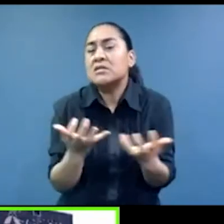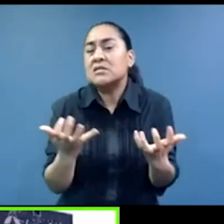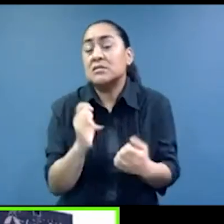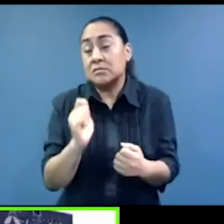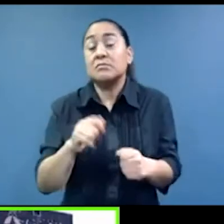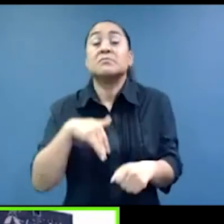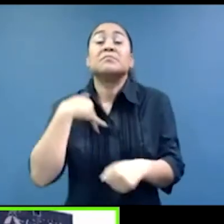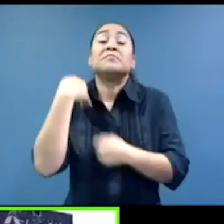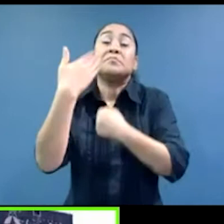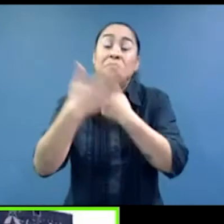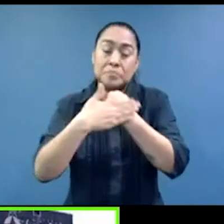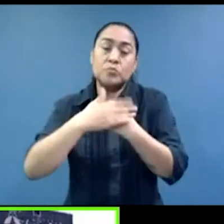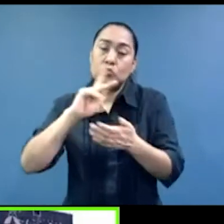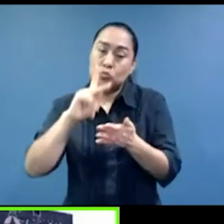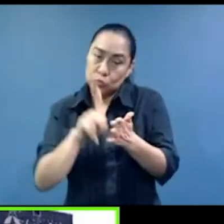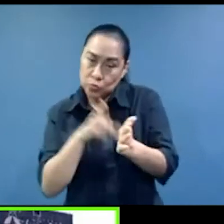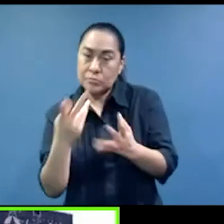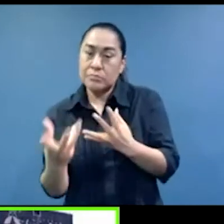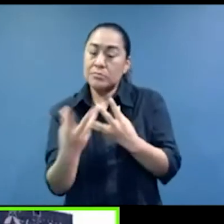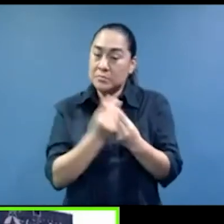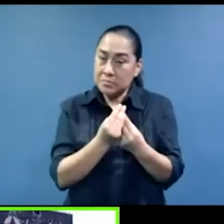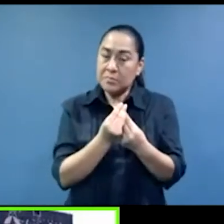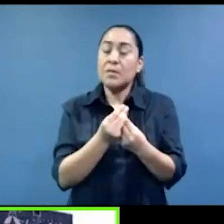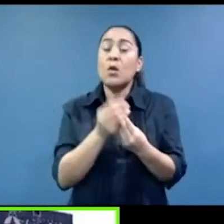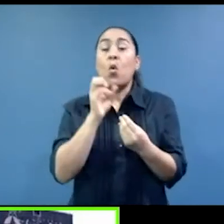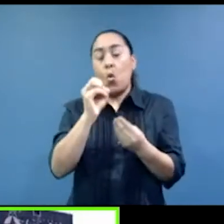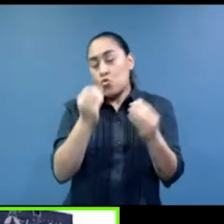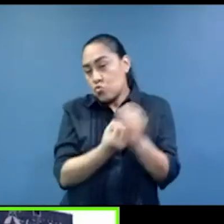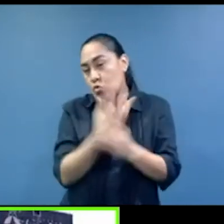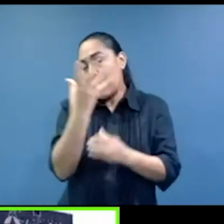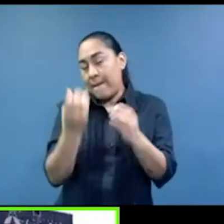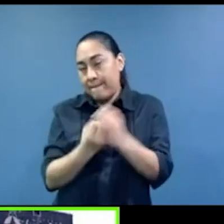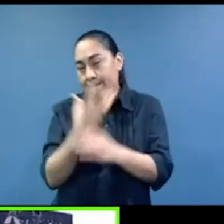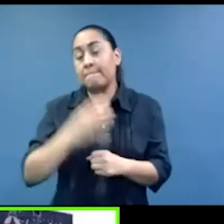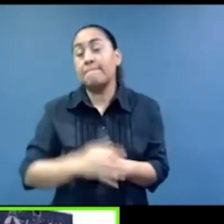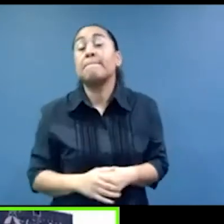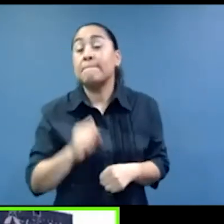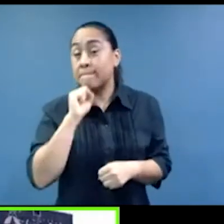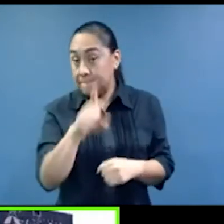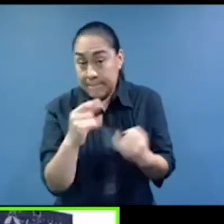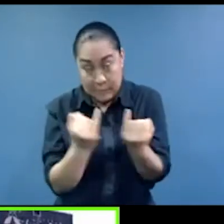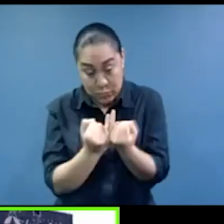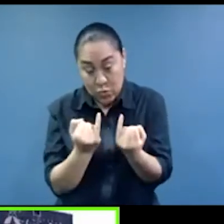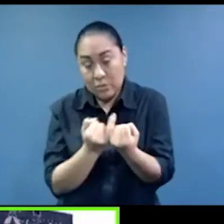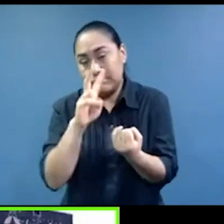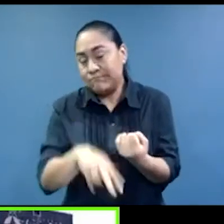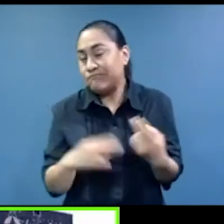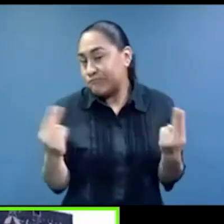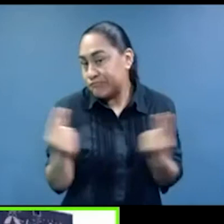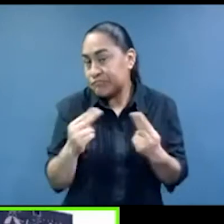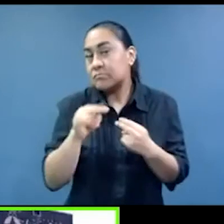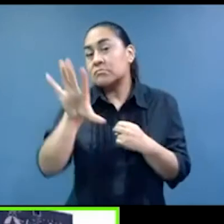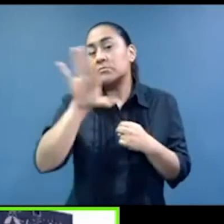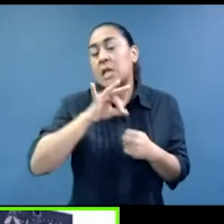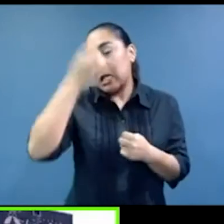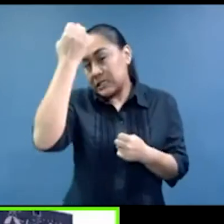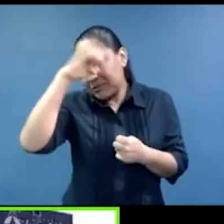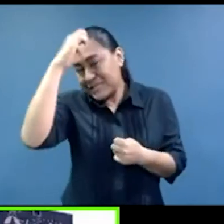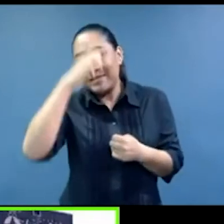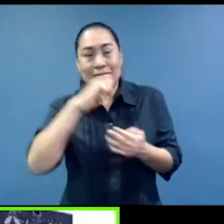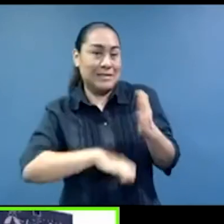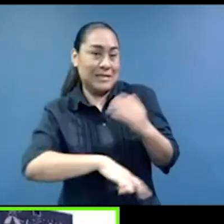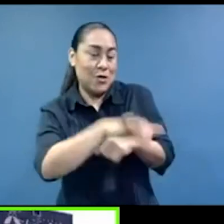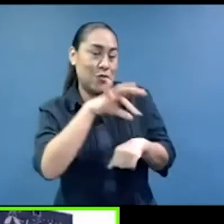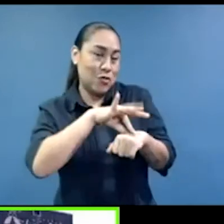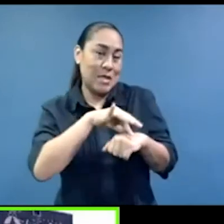momento dado se incorpore y en un momento dado se actualice. Y también necesitamos, pues, expertas como la doctora Esparza, como la